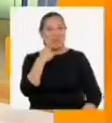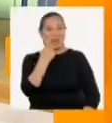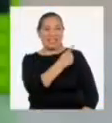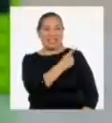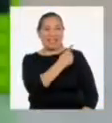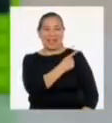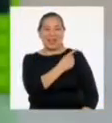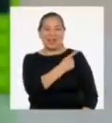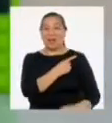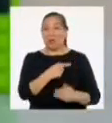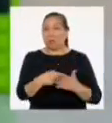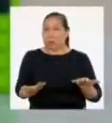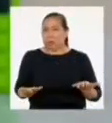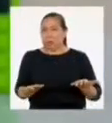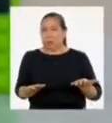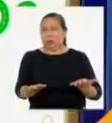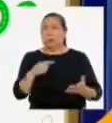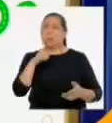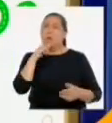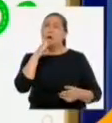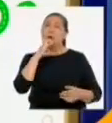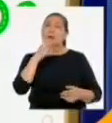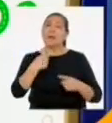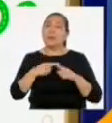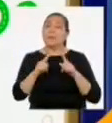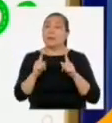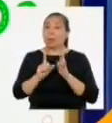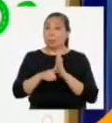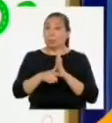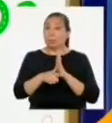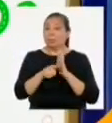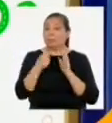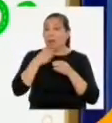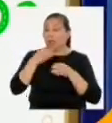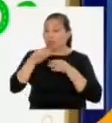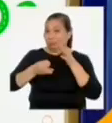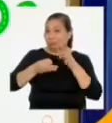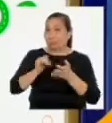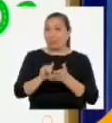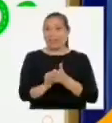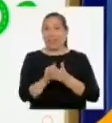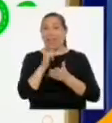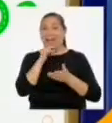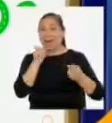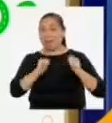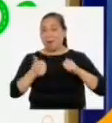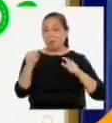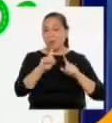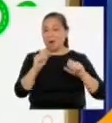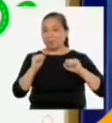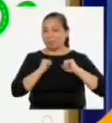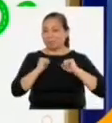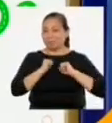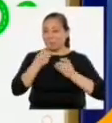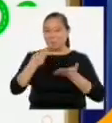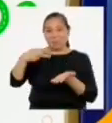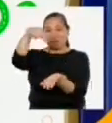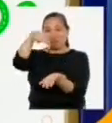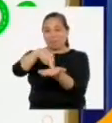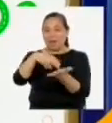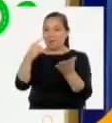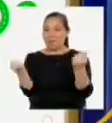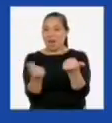primero de secundaria! ¿Qué pasó con Cristina? Les cuento luego de nuestra secuencia, ¡activarte! Vamos, todas y todos de